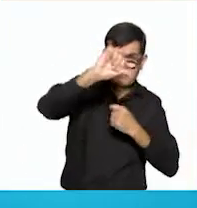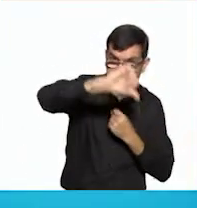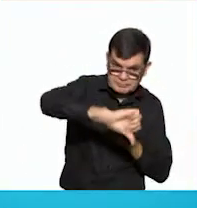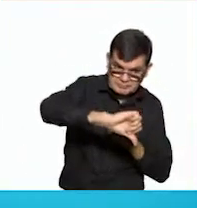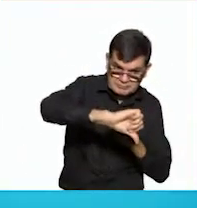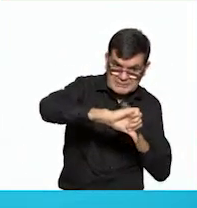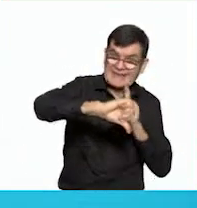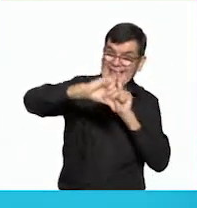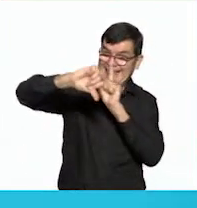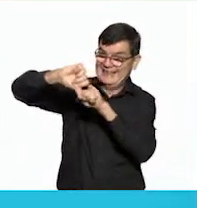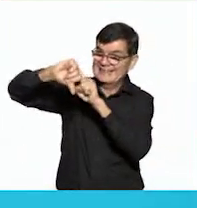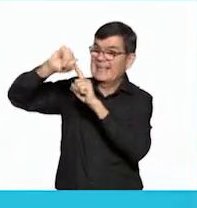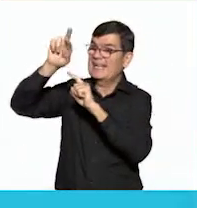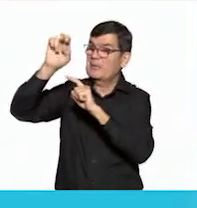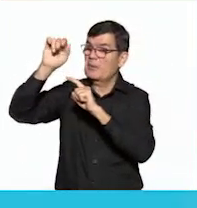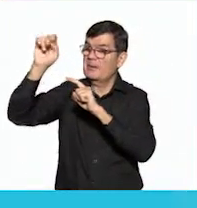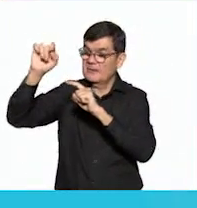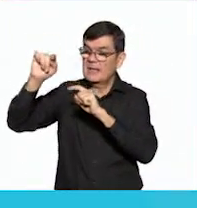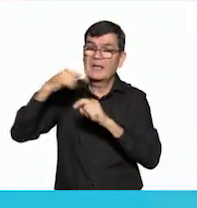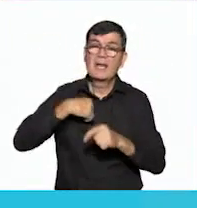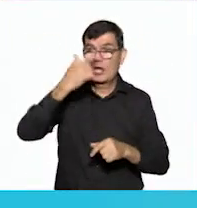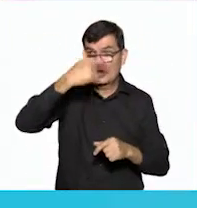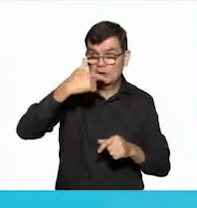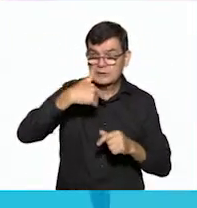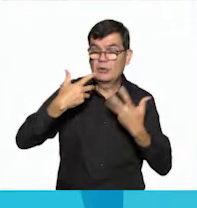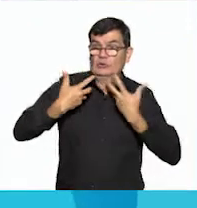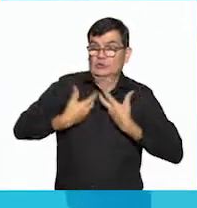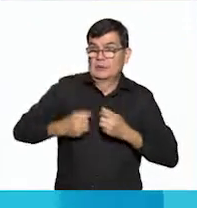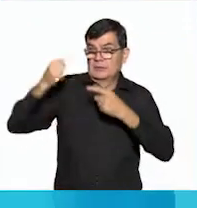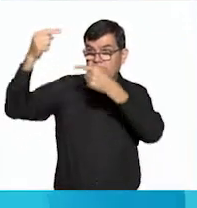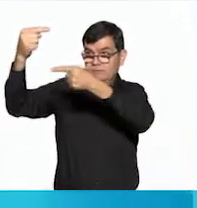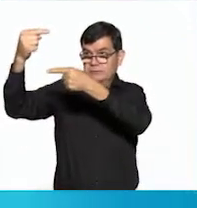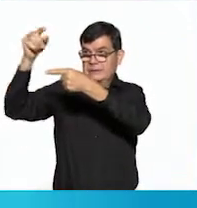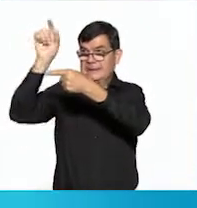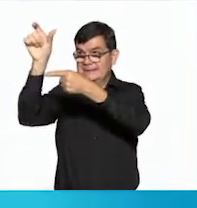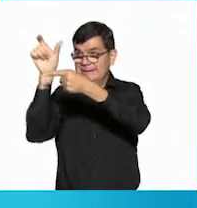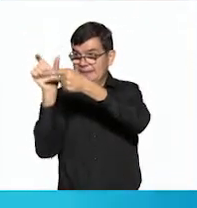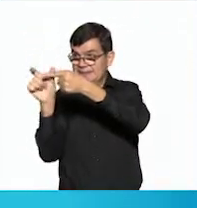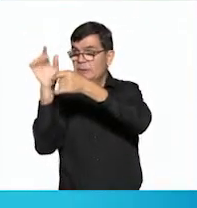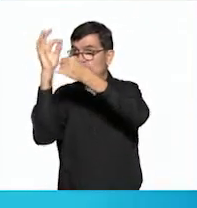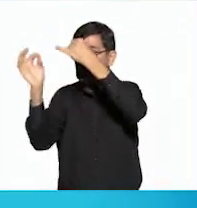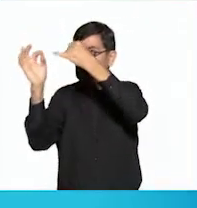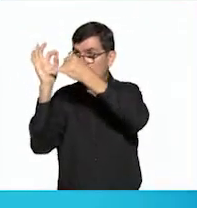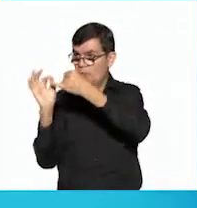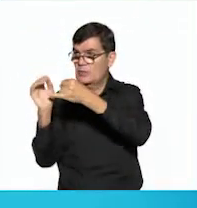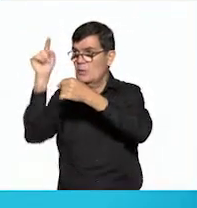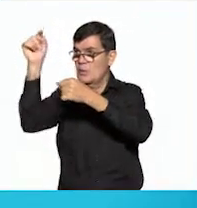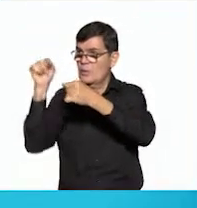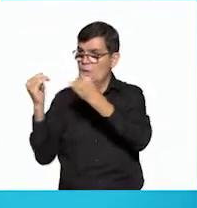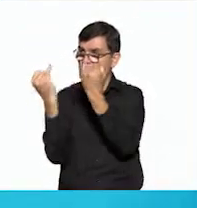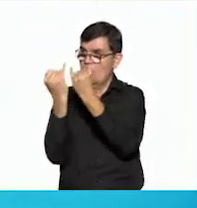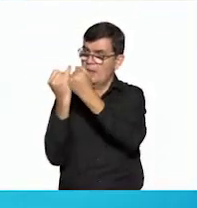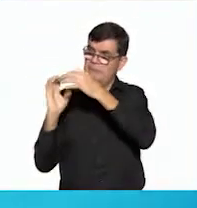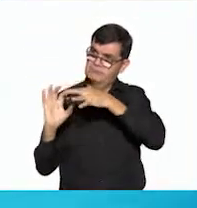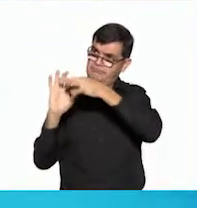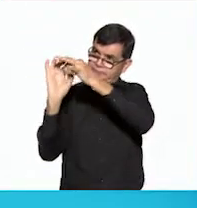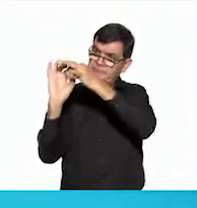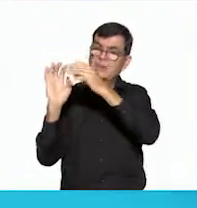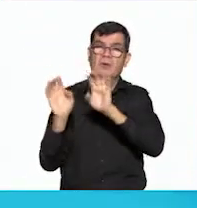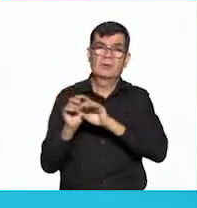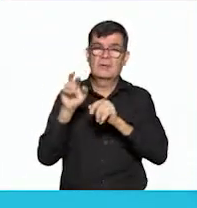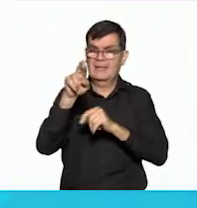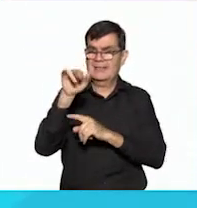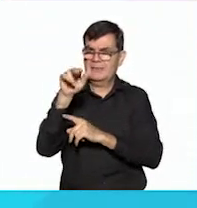reprobaste, si en la noche te asustaste. Bien. Esos bien. Son los dos versos que riman. Sí, y la rima le